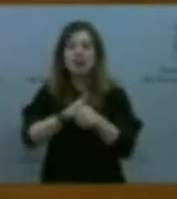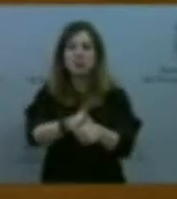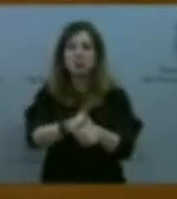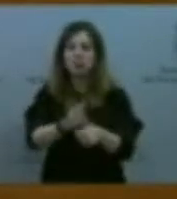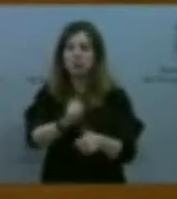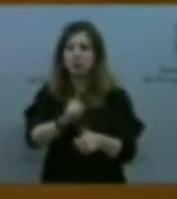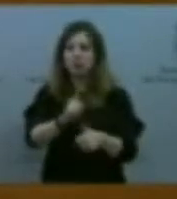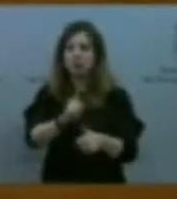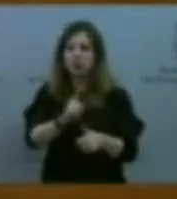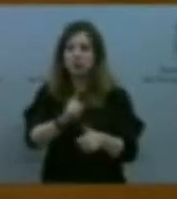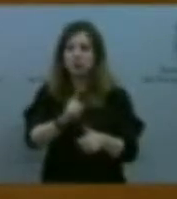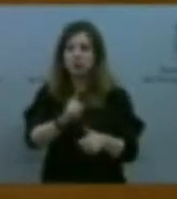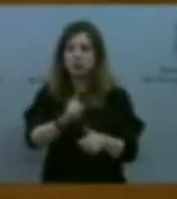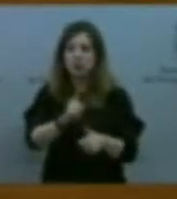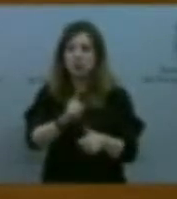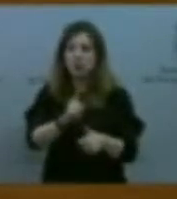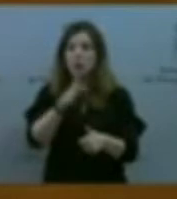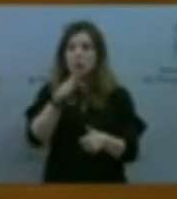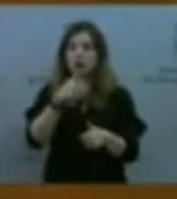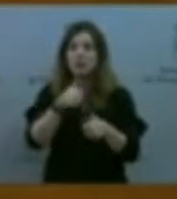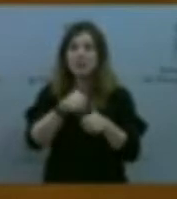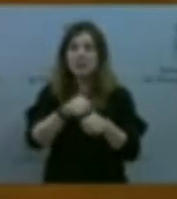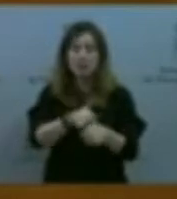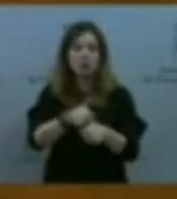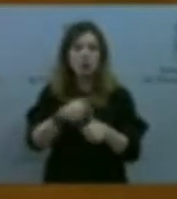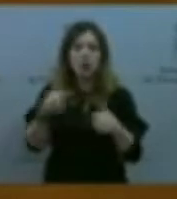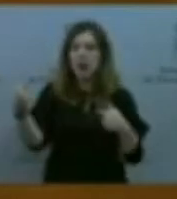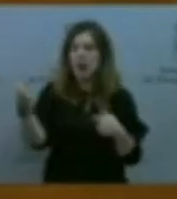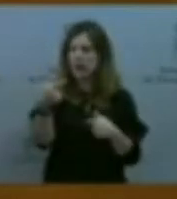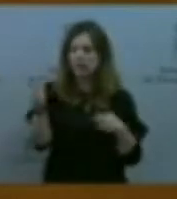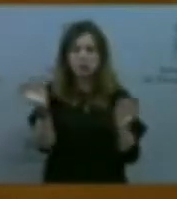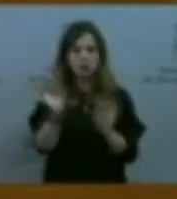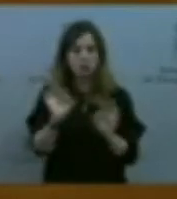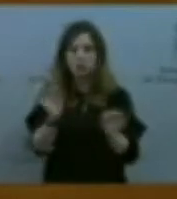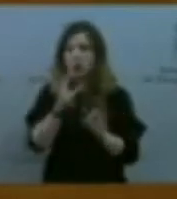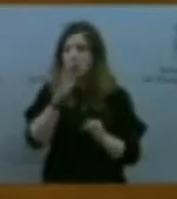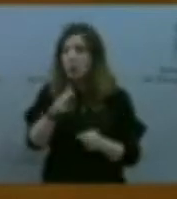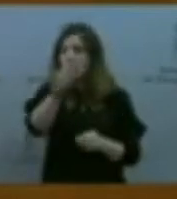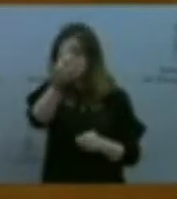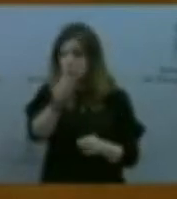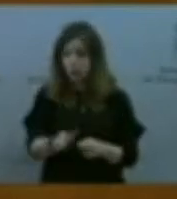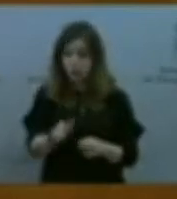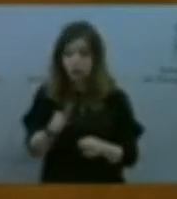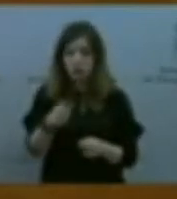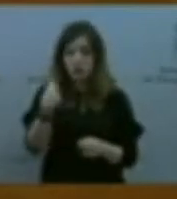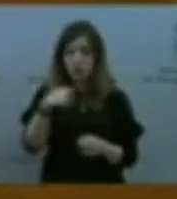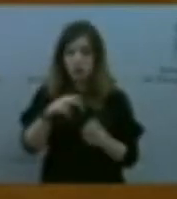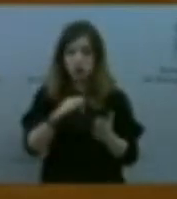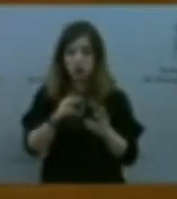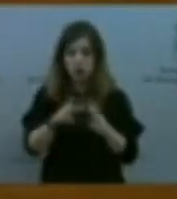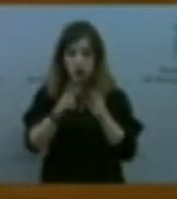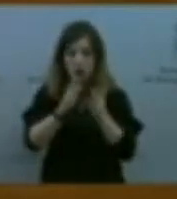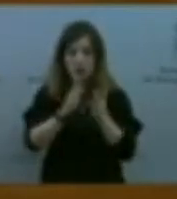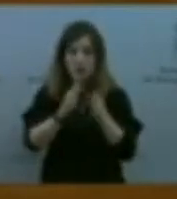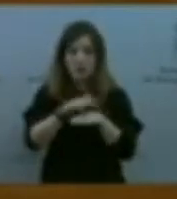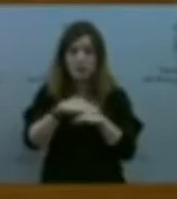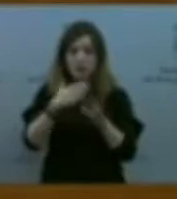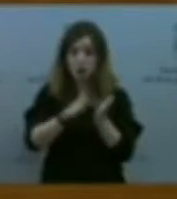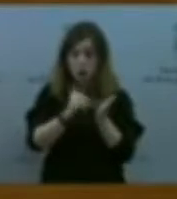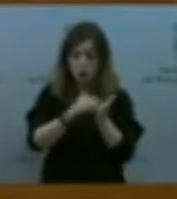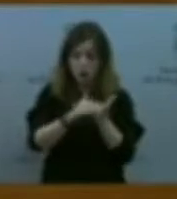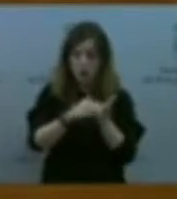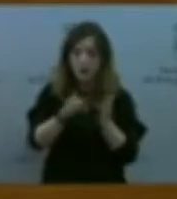calificativo peyorativo, es que cuando un perceptor que puede y desea encontrar empleo en nuestra comunidad autónoma lo